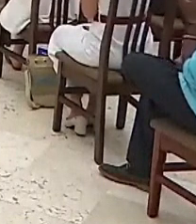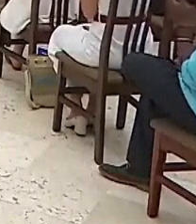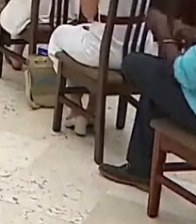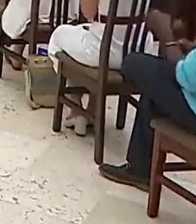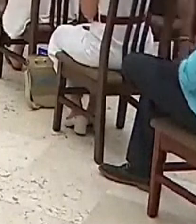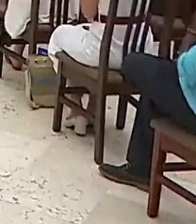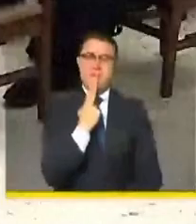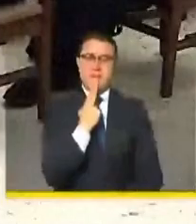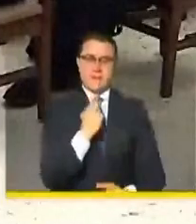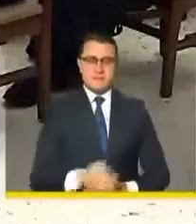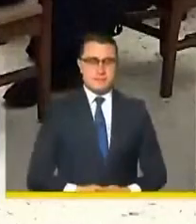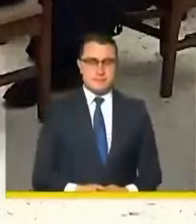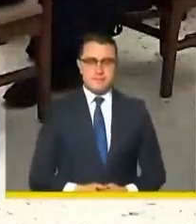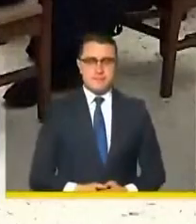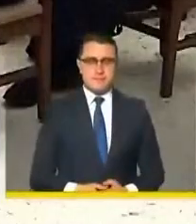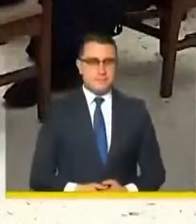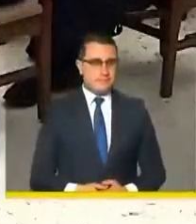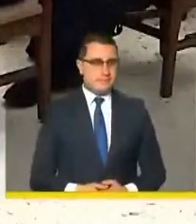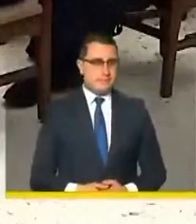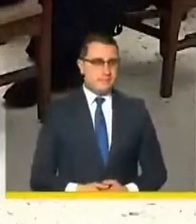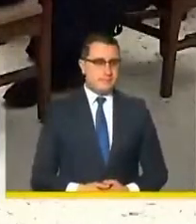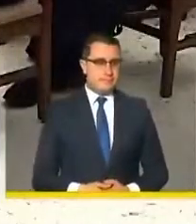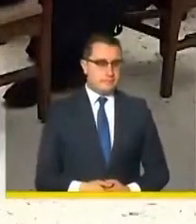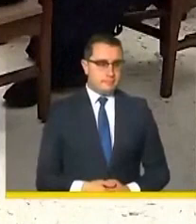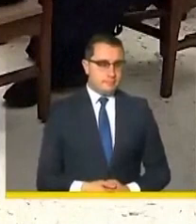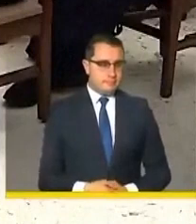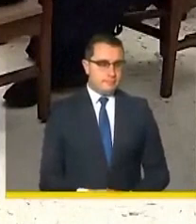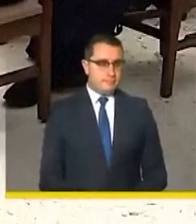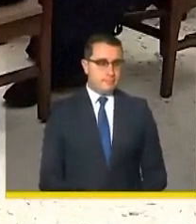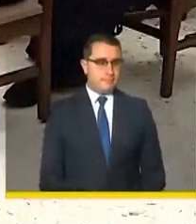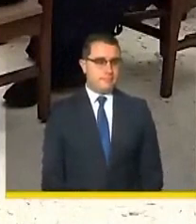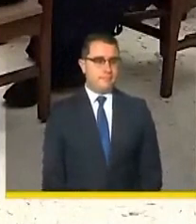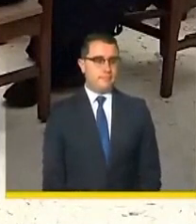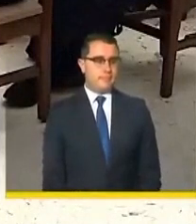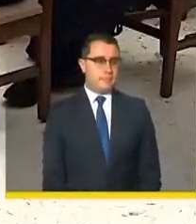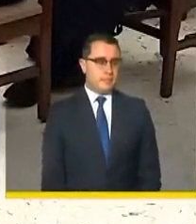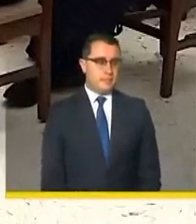trata de la tregua más larga que el gobierno colombiano y el ELN han acordado hasta la fecha.